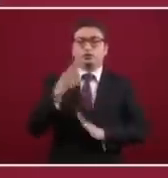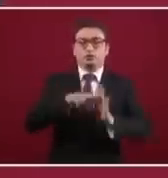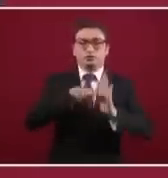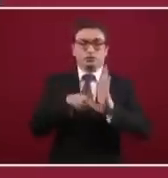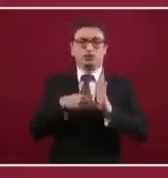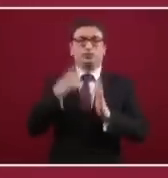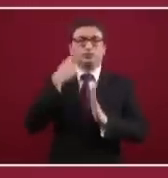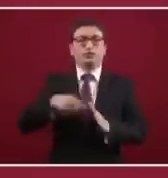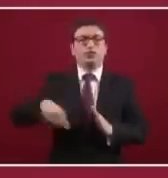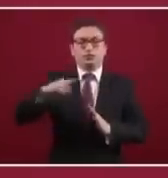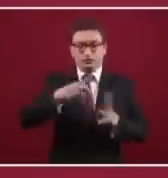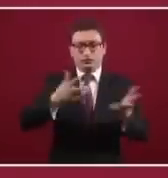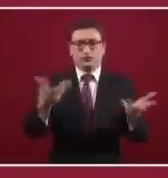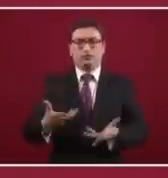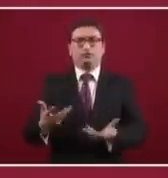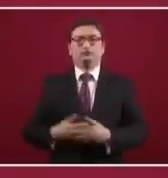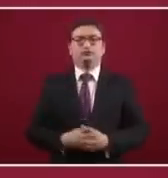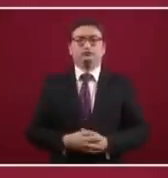de comportamiento